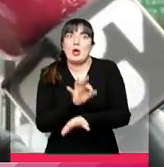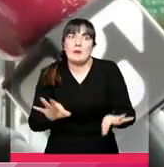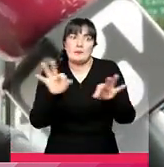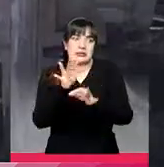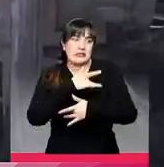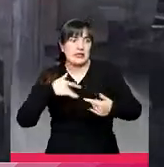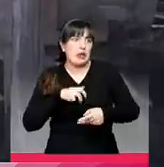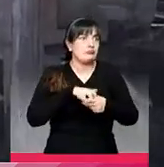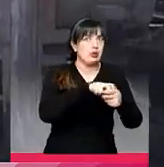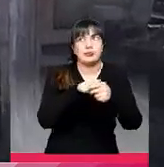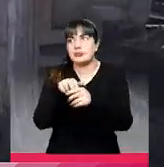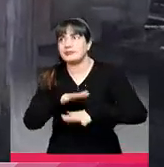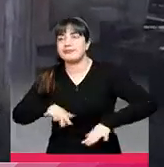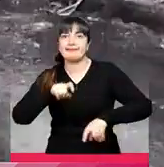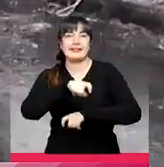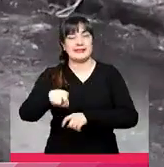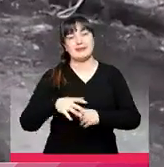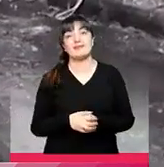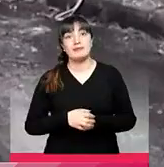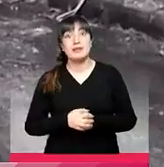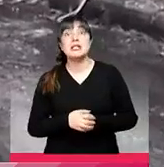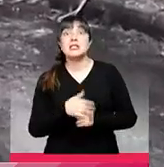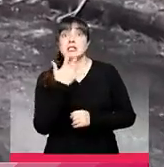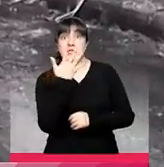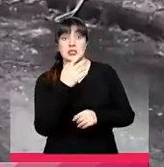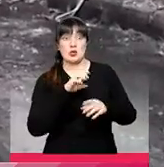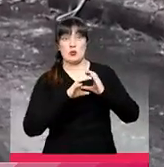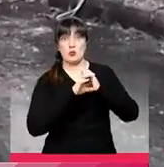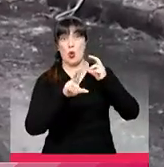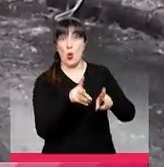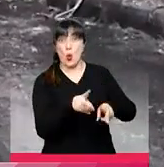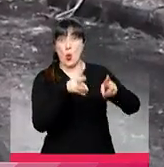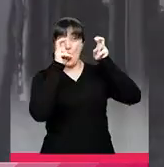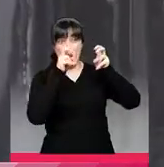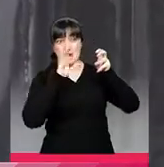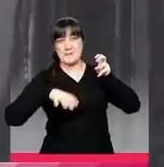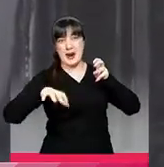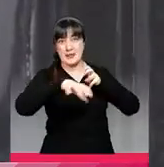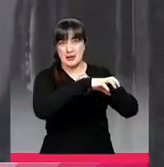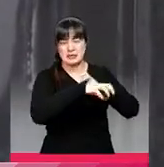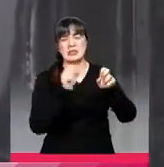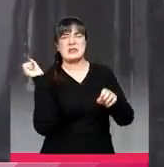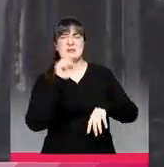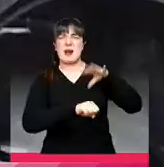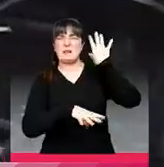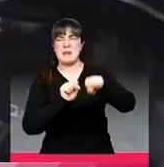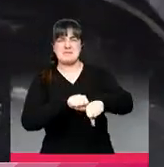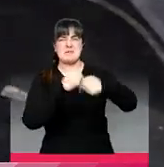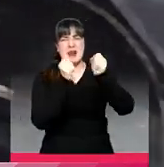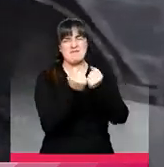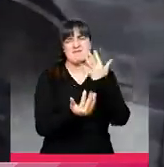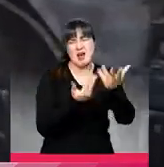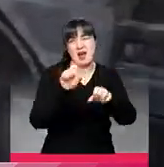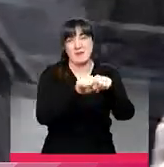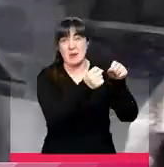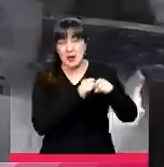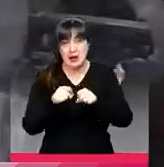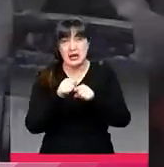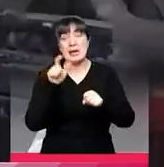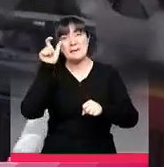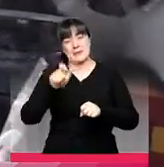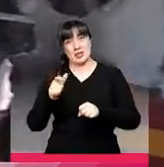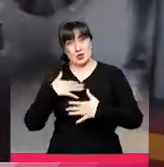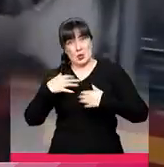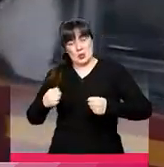movilizar por la ciudad. Frente a los 5 buses nuevos del componente troncal que fueron afectados por las manifestaciones, el funcionario afirmó